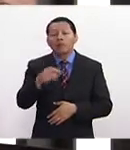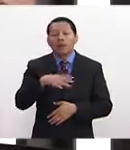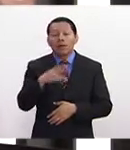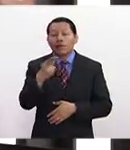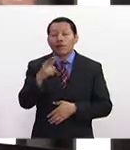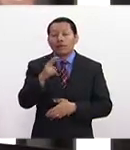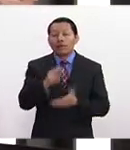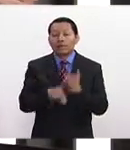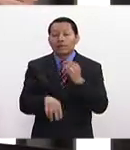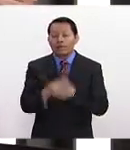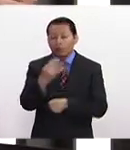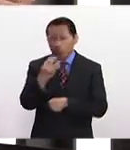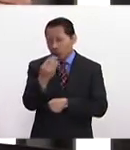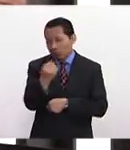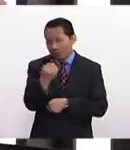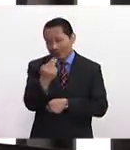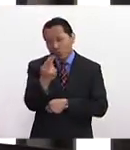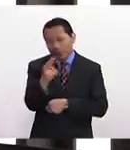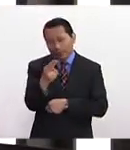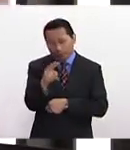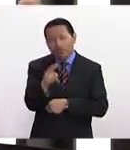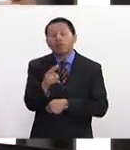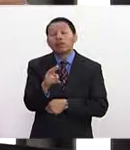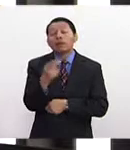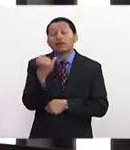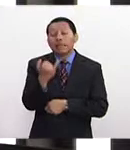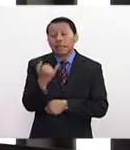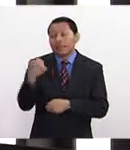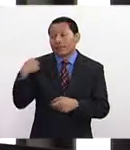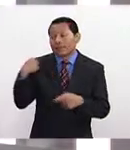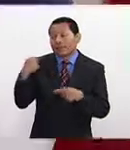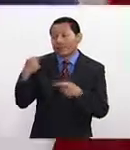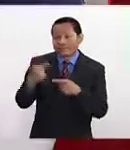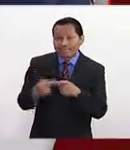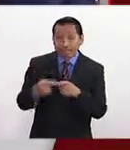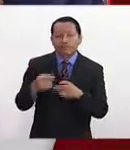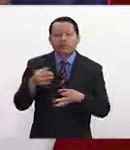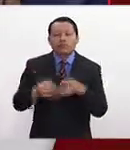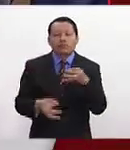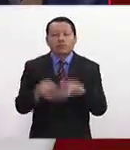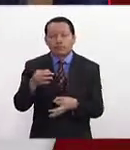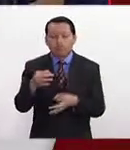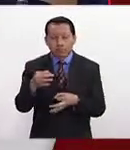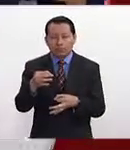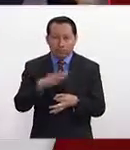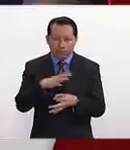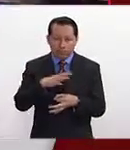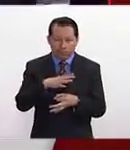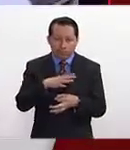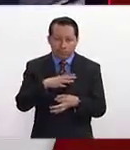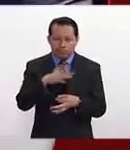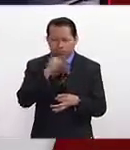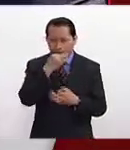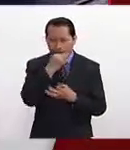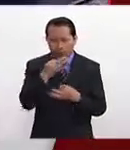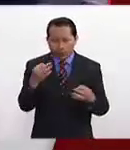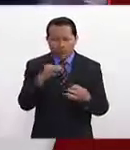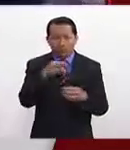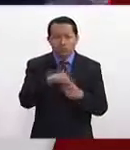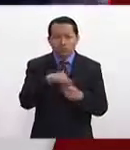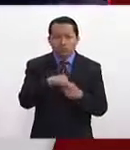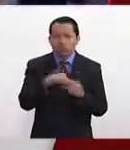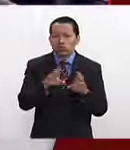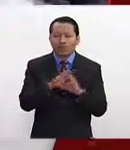de 2014, 9 de noviembre de 2014, y desde ese entonces el Tribunal Constitucional ha declarado este referéndum